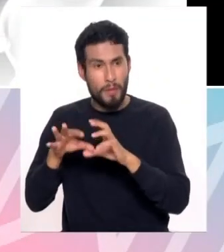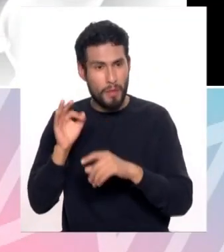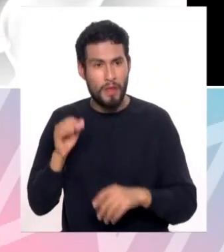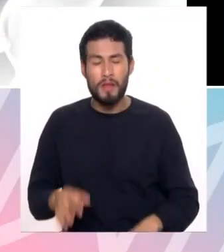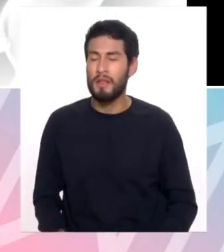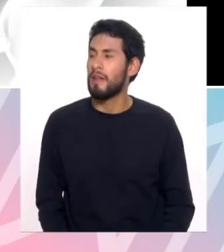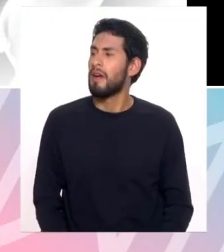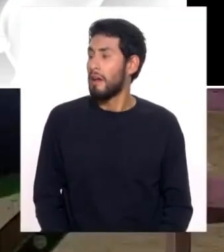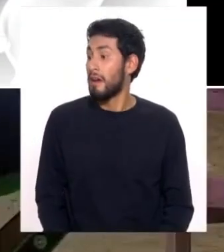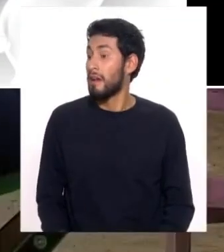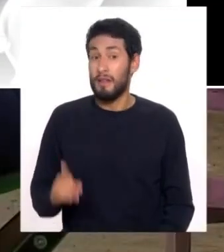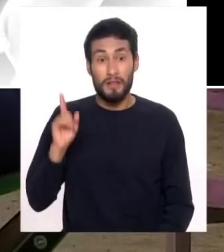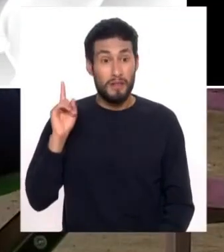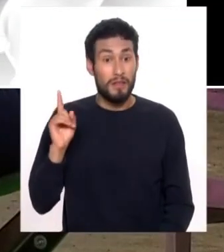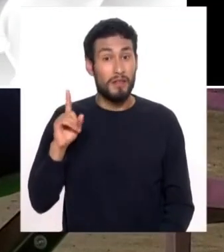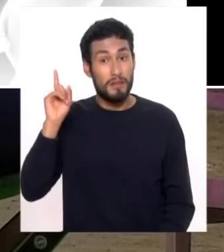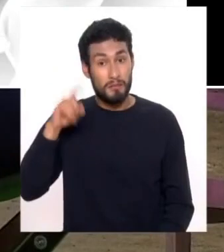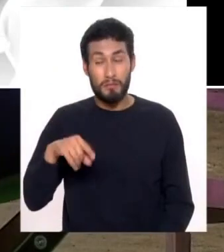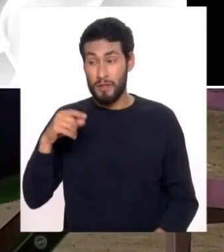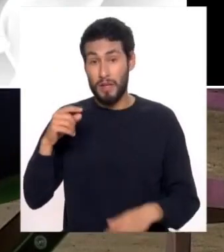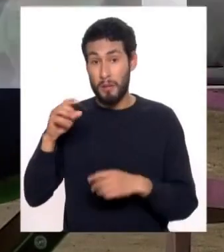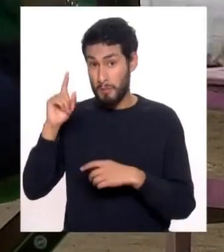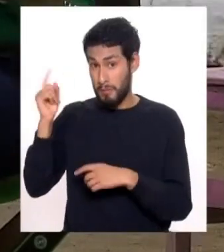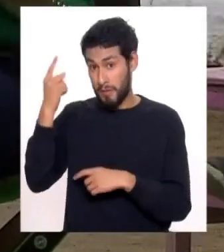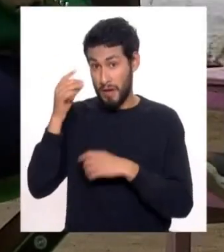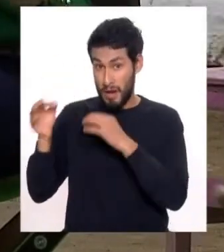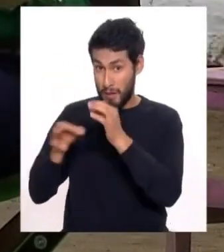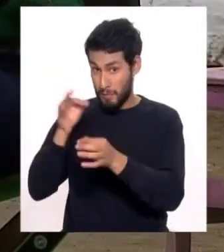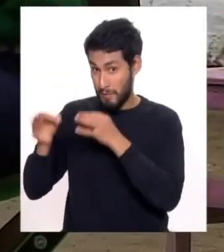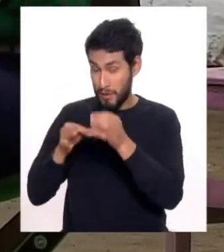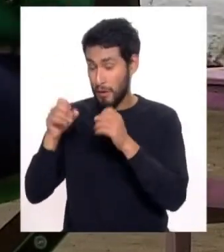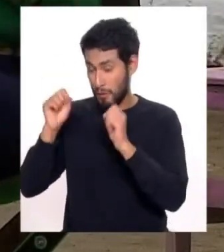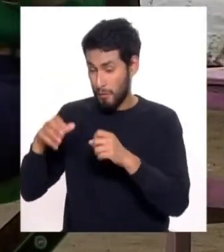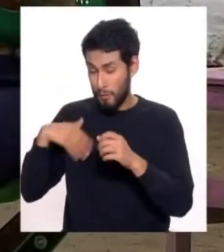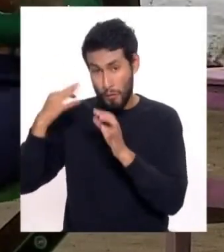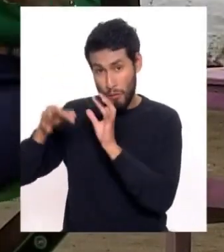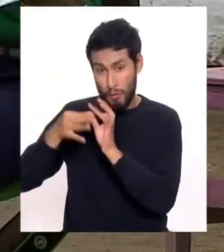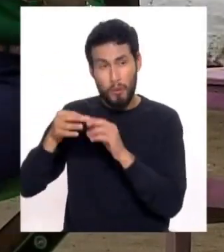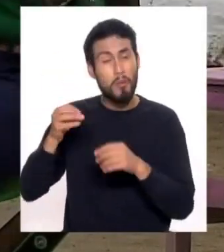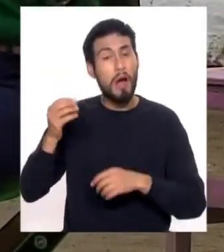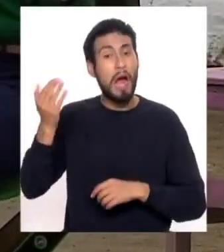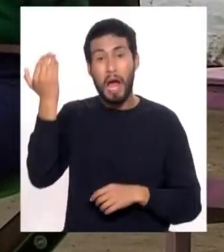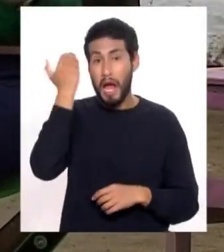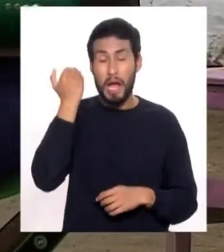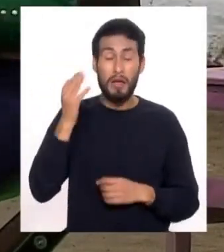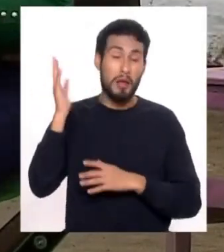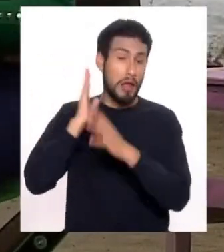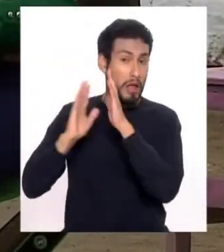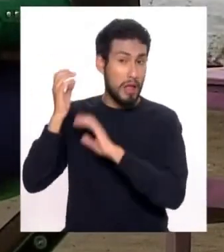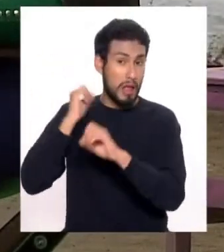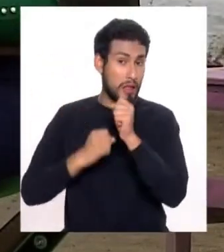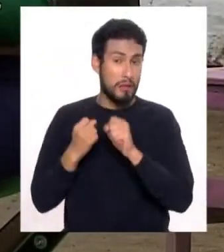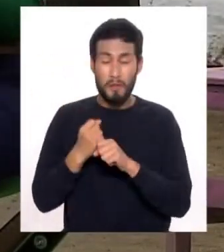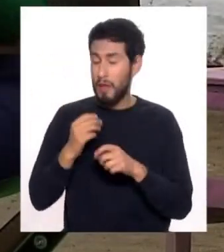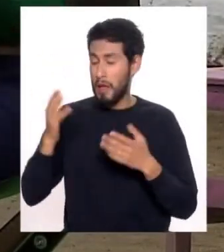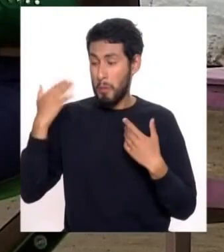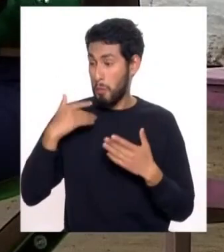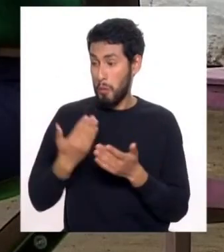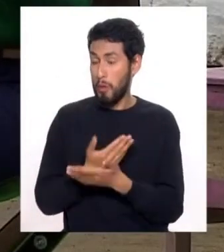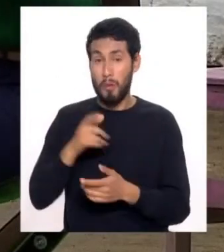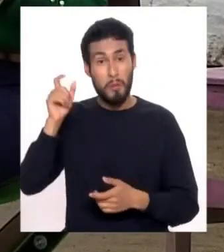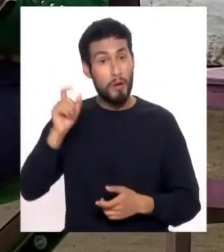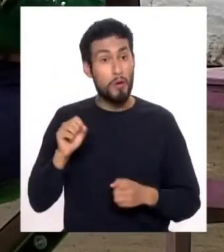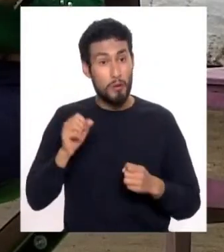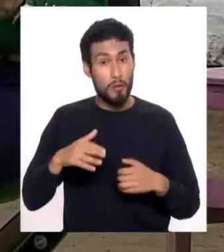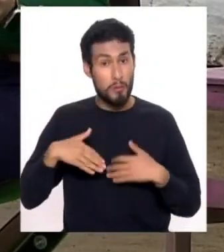Entonces, primero se entrena a la paciente para que pueda realizar, porque antiguamente, o bueno, hace unos años, esto es nuevo para mí, que la paciente